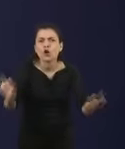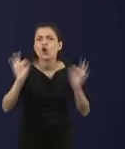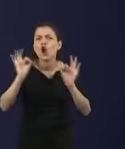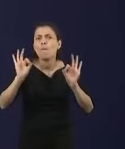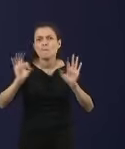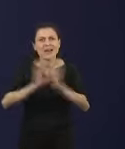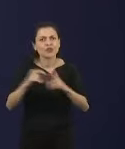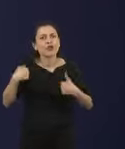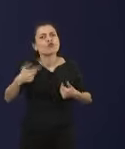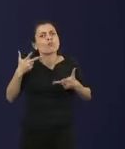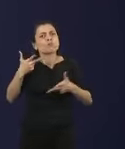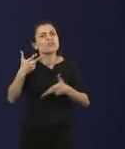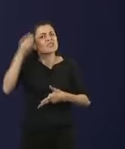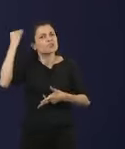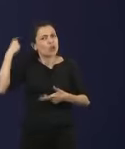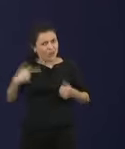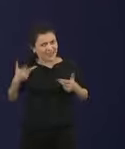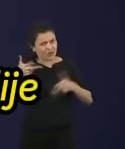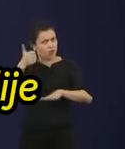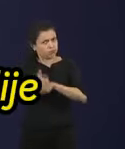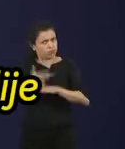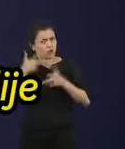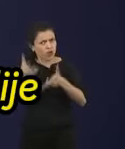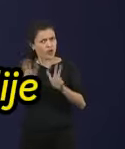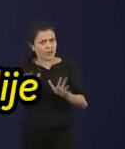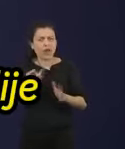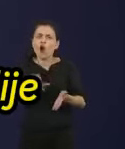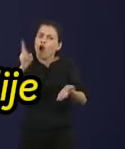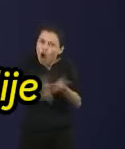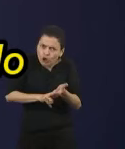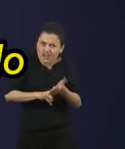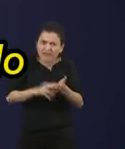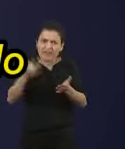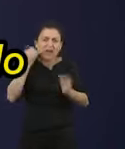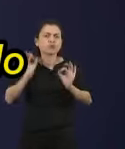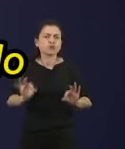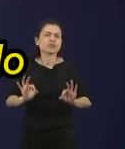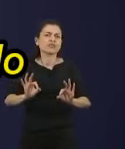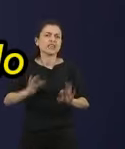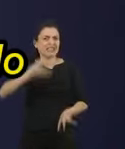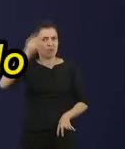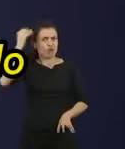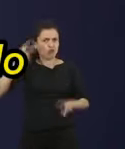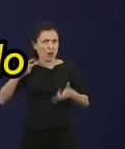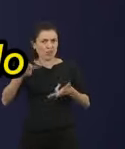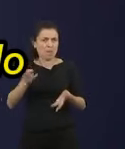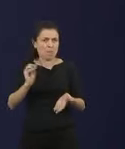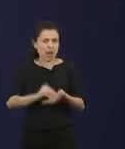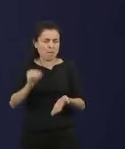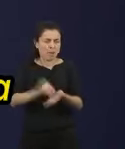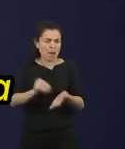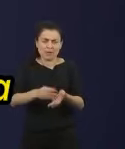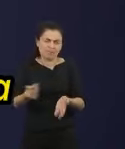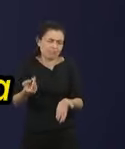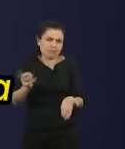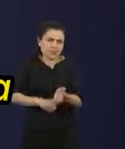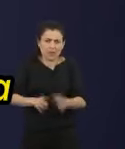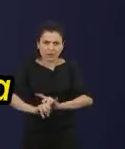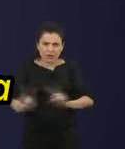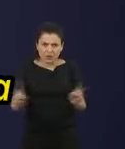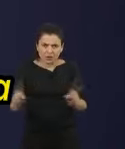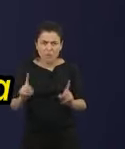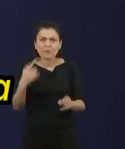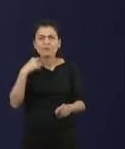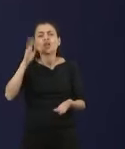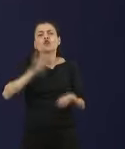parece que eh No me parece no no lo voy a repetir porque ya lo dije y me parece que es recaer sobre lo mismo ante un tema